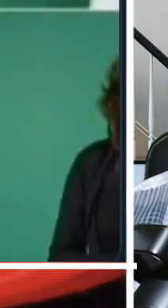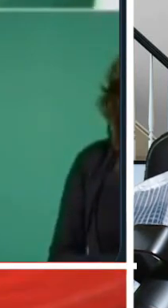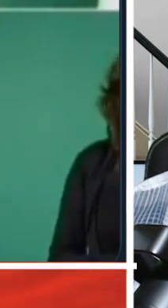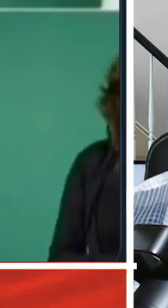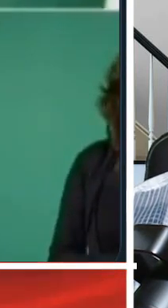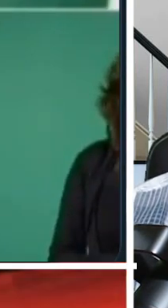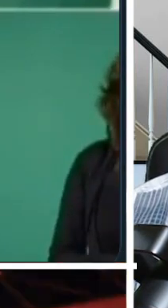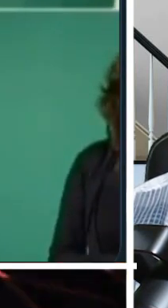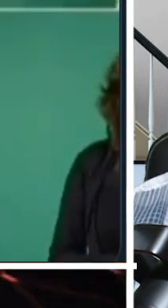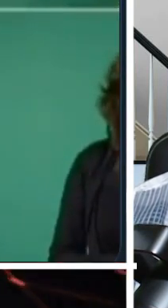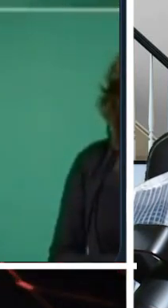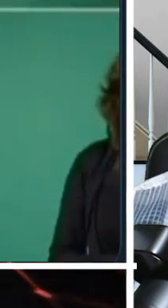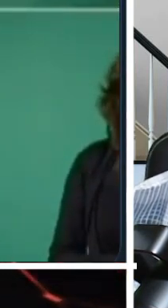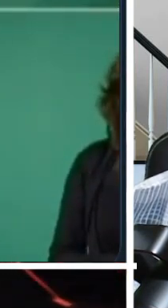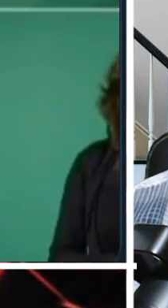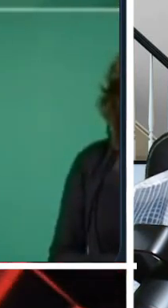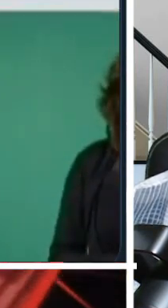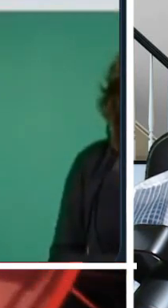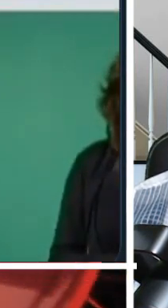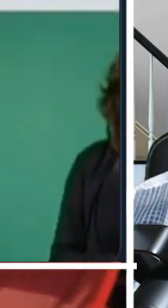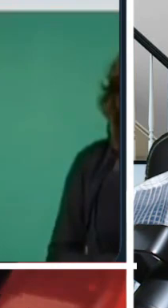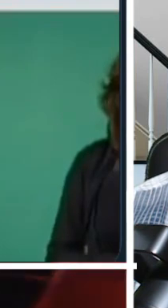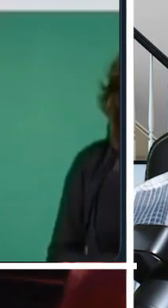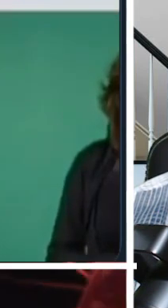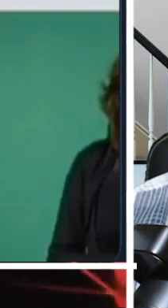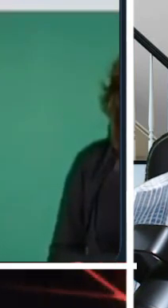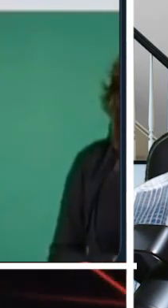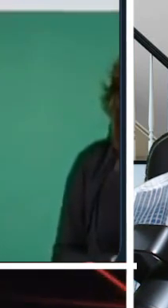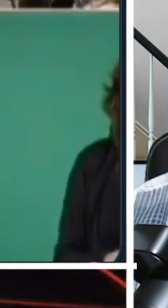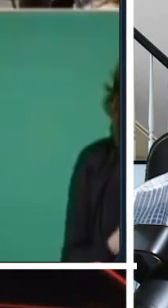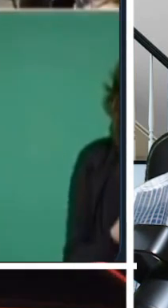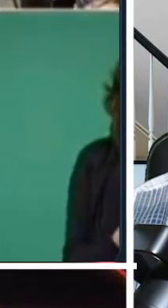Y es un palco en el Azteca, se van a rayar.